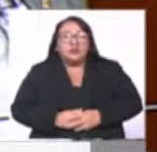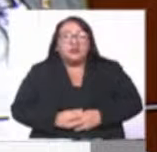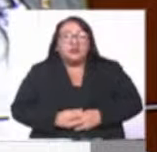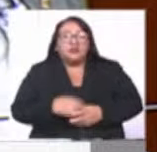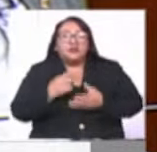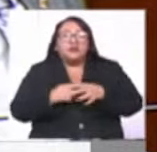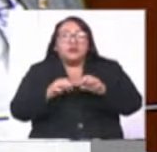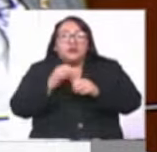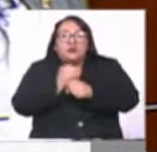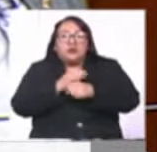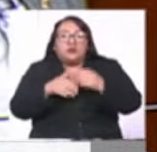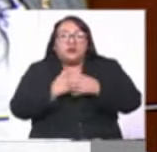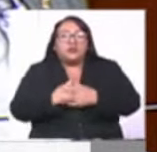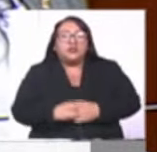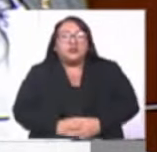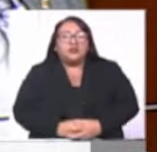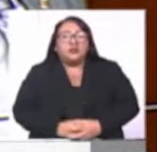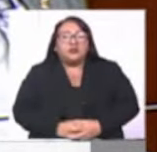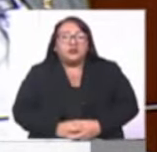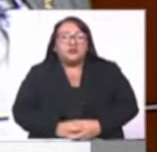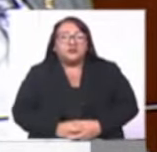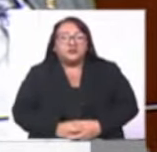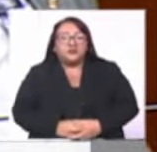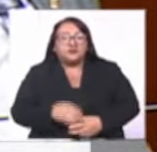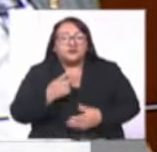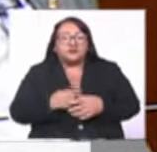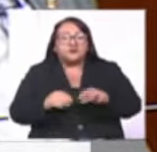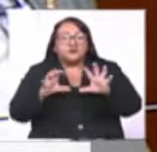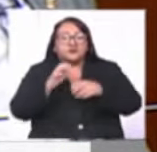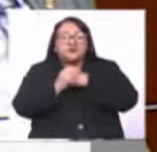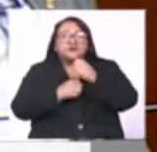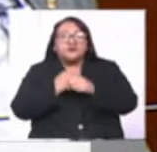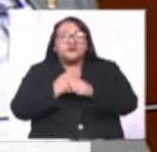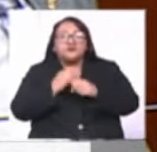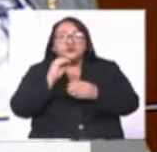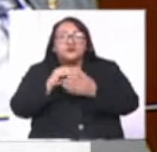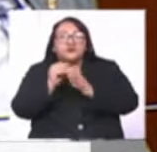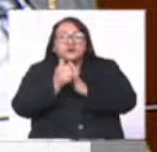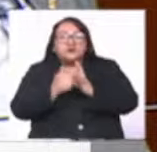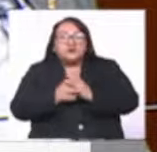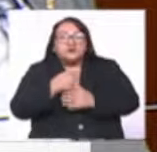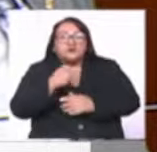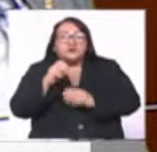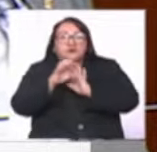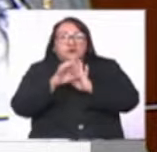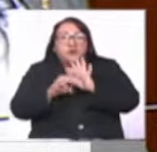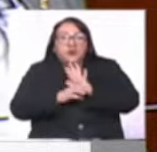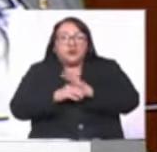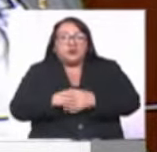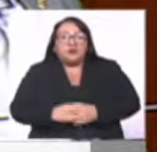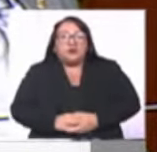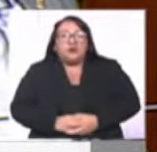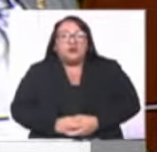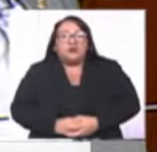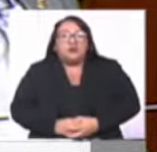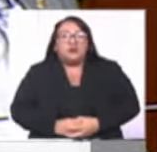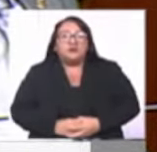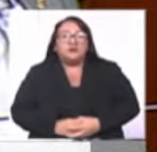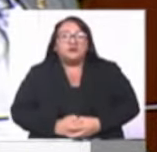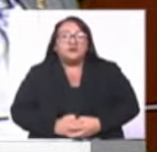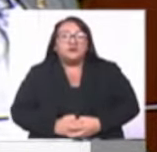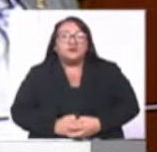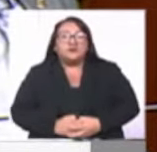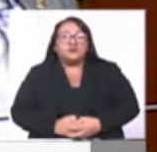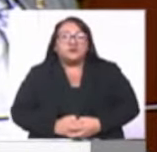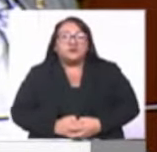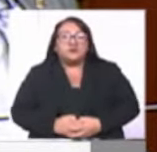en ejercicio de toda función pública por el lapso de 10 años conforme lo establece el artículo 100 de la constitución política del Estado cuarto